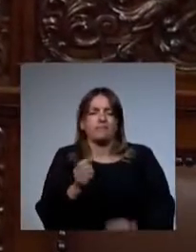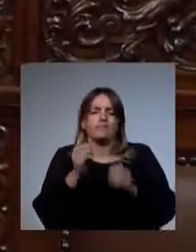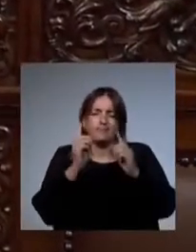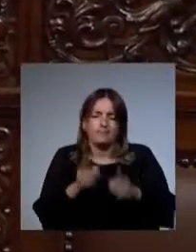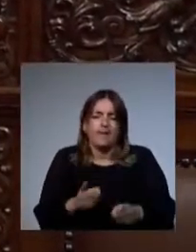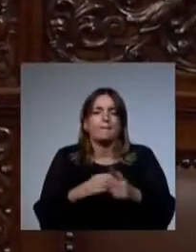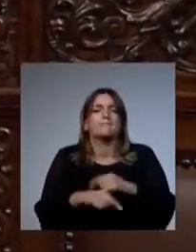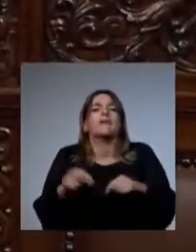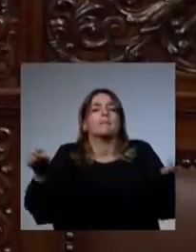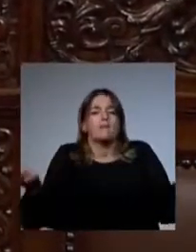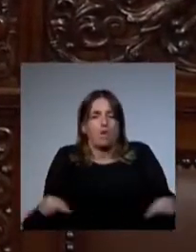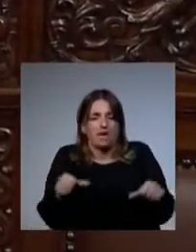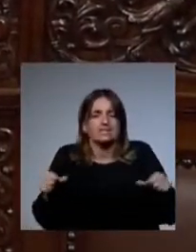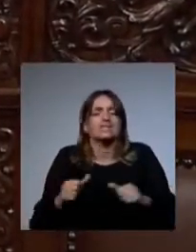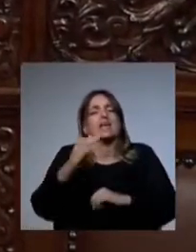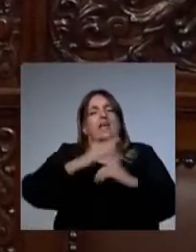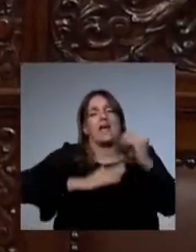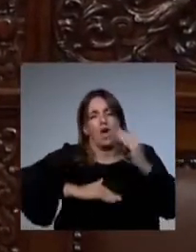Esto se va a ejecutar